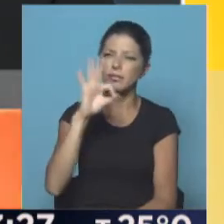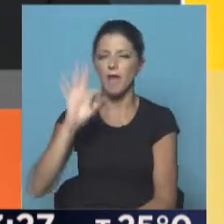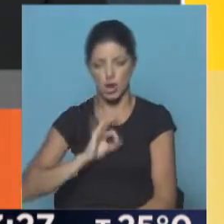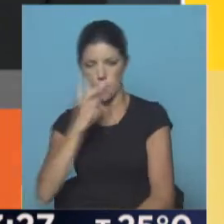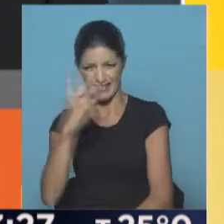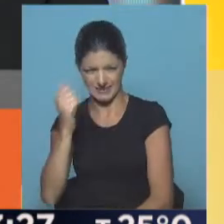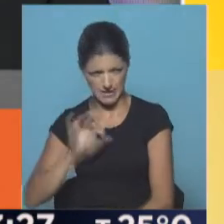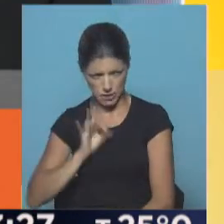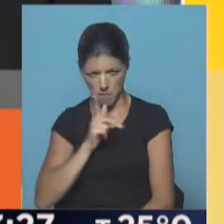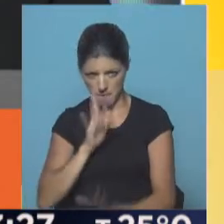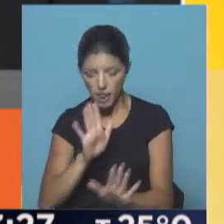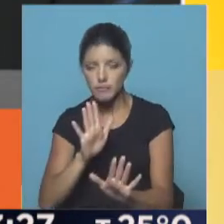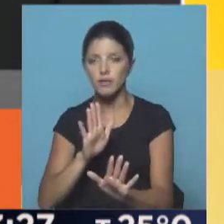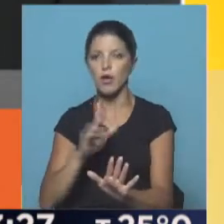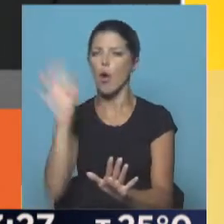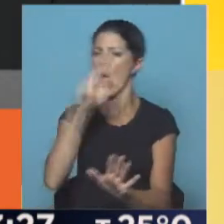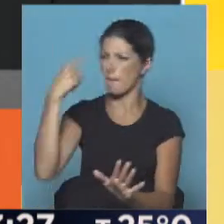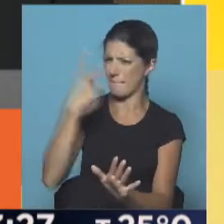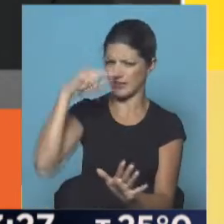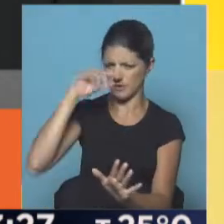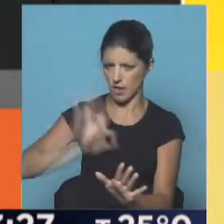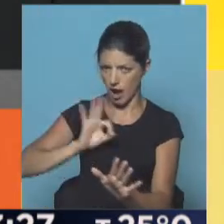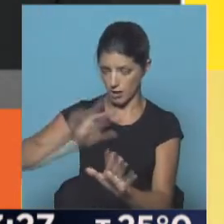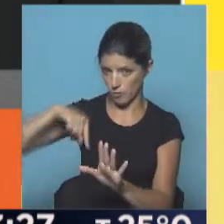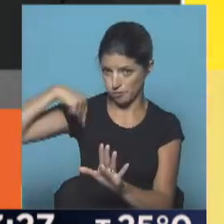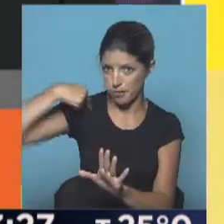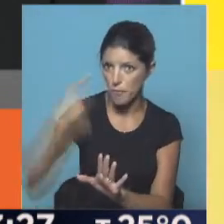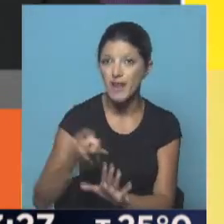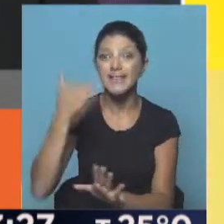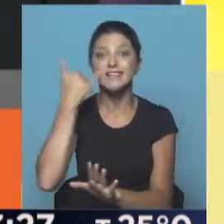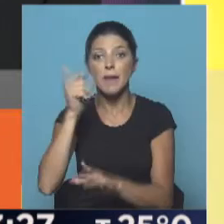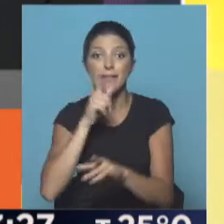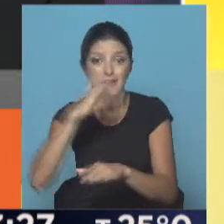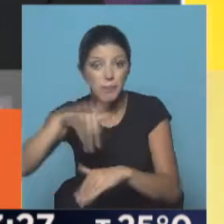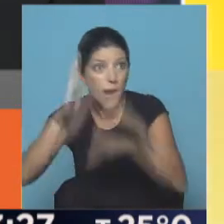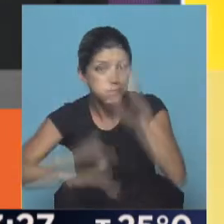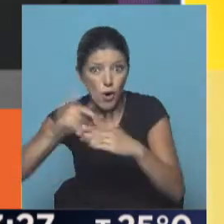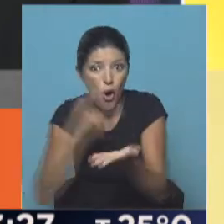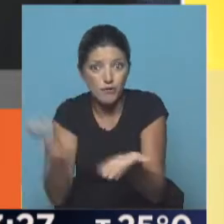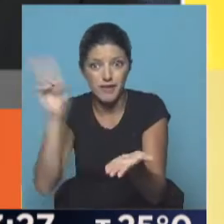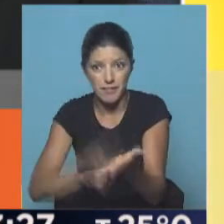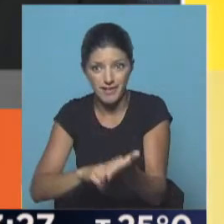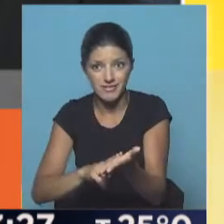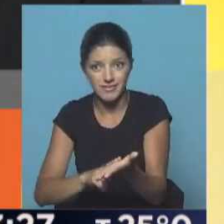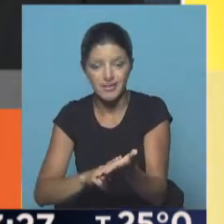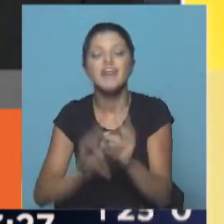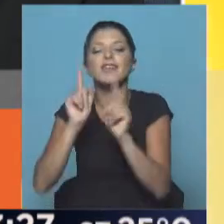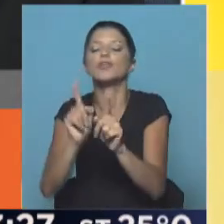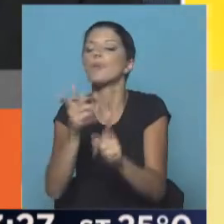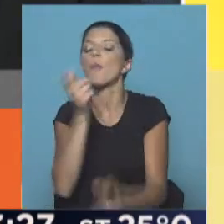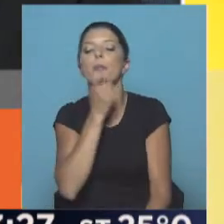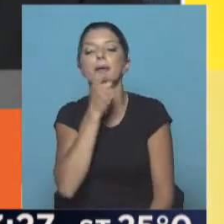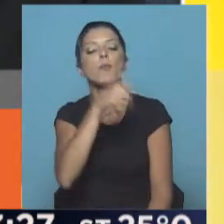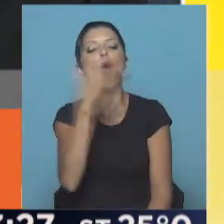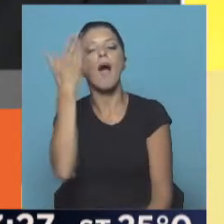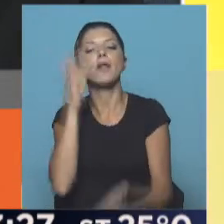años creo, o 27, estamos ya en la generación del muro. Y esa generación del muro da un contexto en el cual, por ejemplo, mencionabas